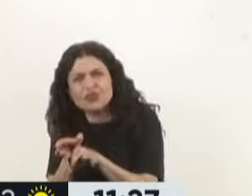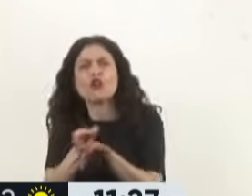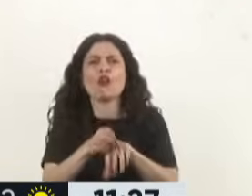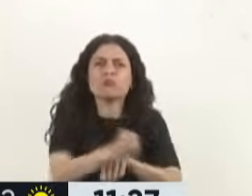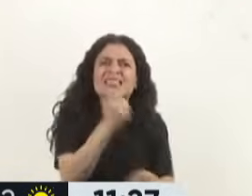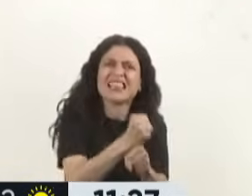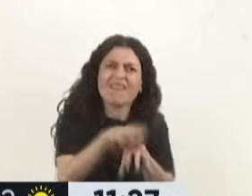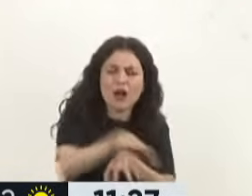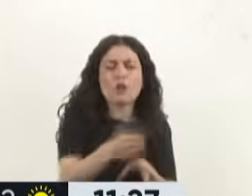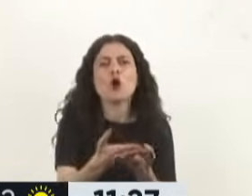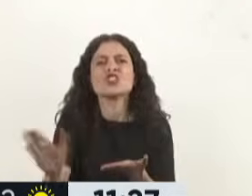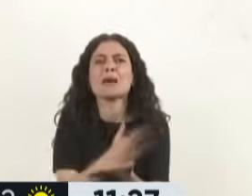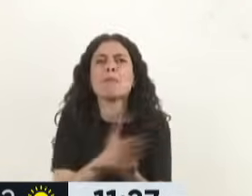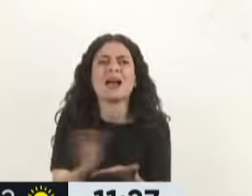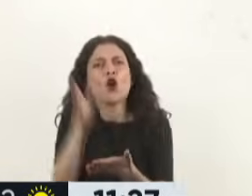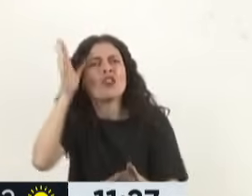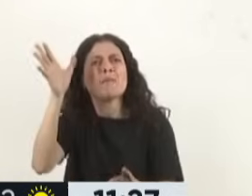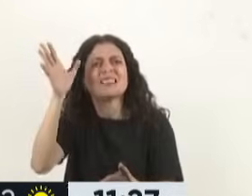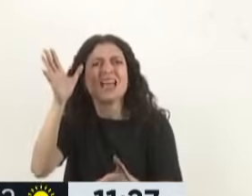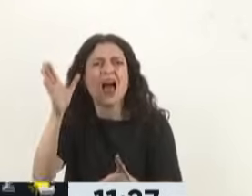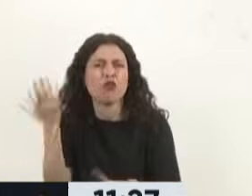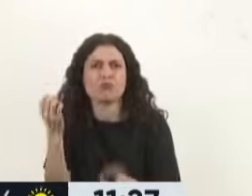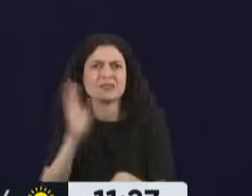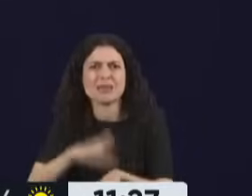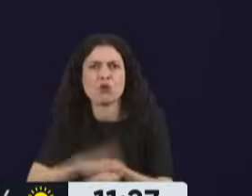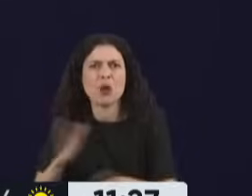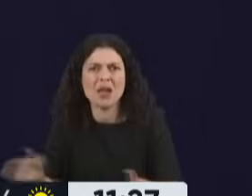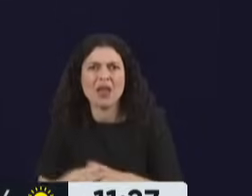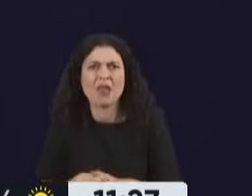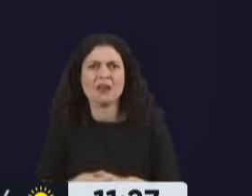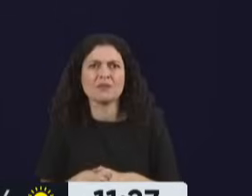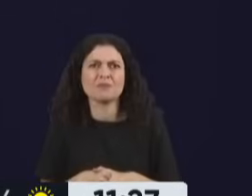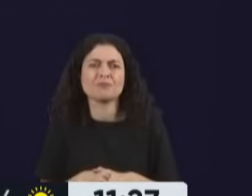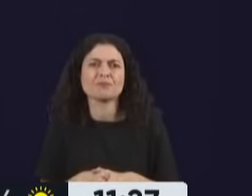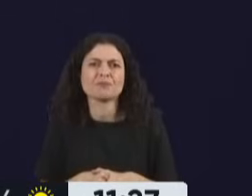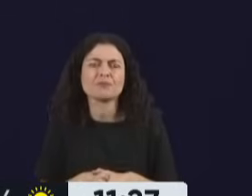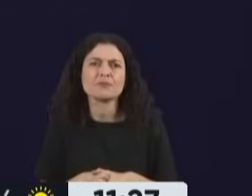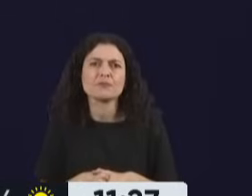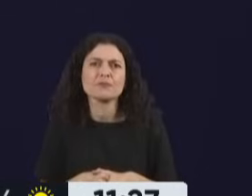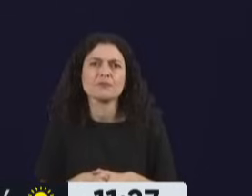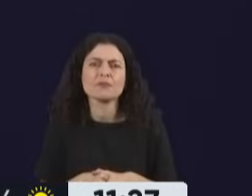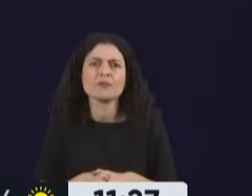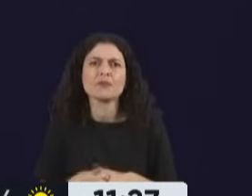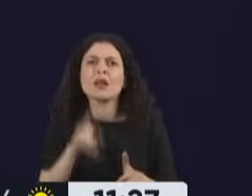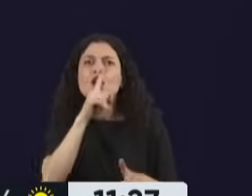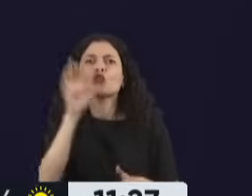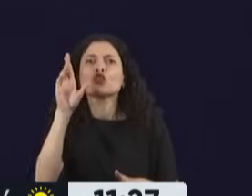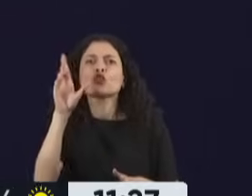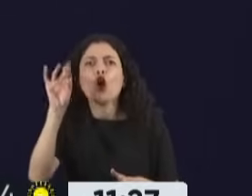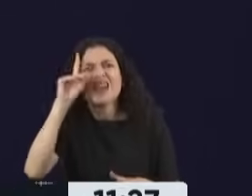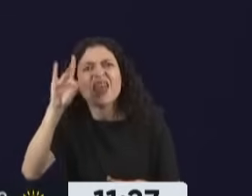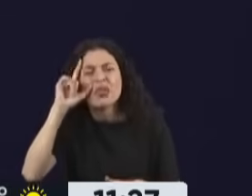que podría generarle cuesta arriba. No. Eso No, y si se va no, Torrendel. No. ¿Y Torrendel se queda?